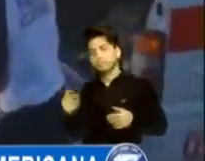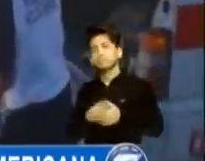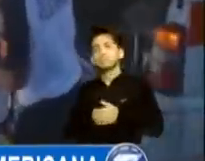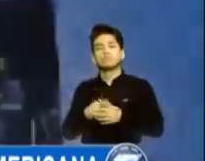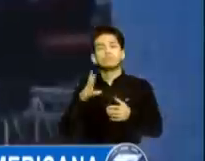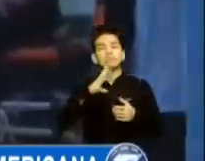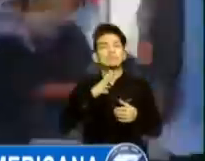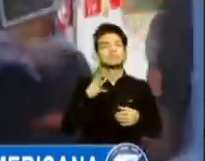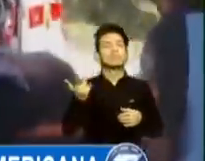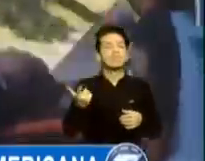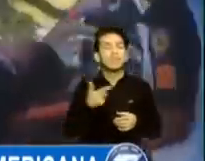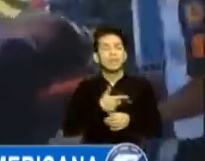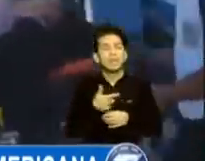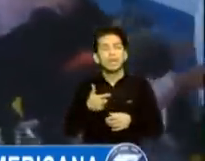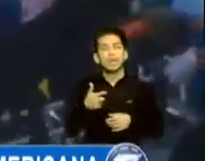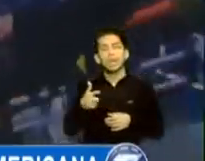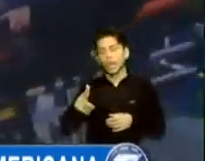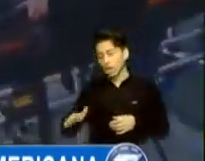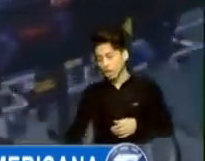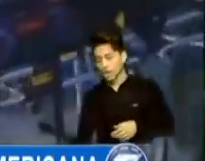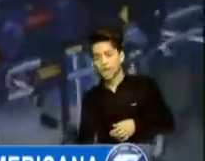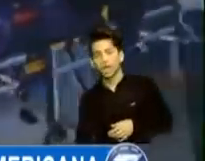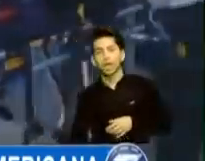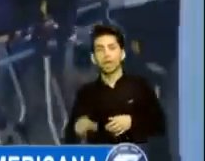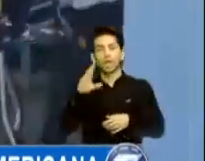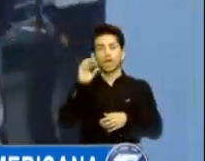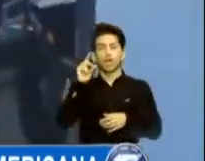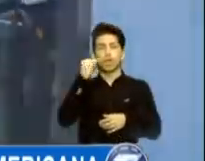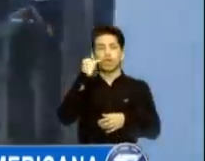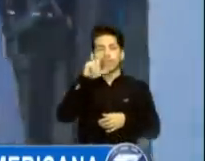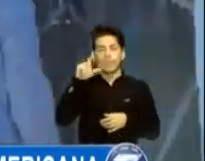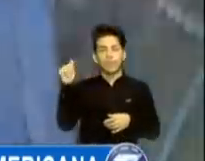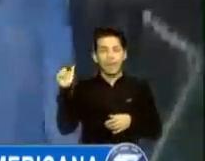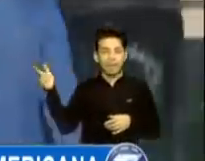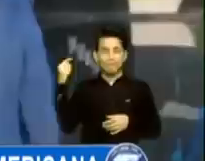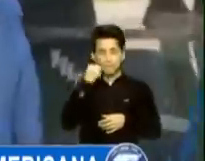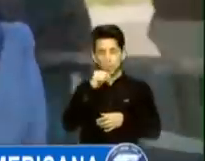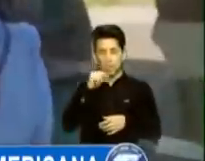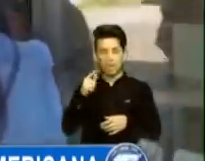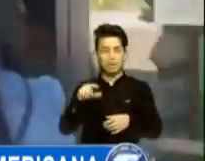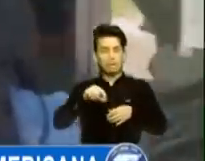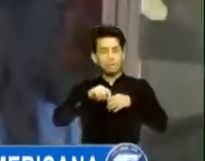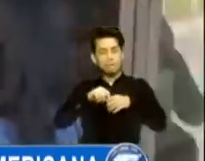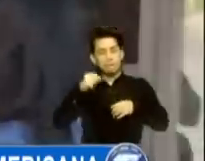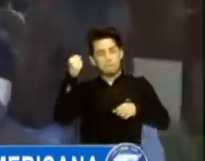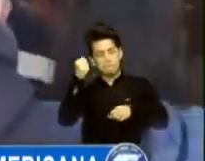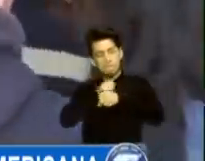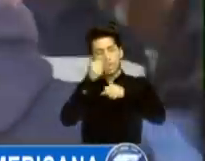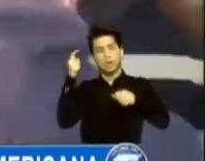una de las rodillas de la señora ya mencionada. Asimismo,